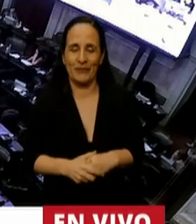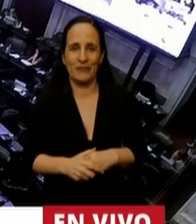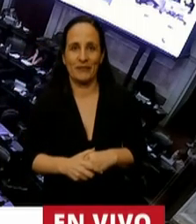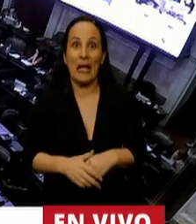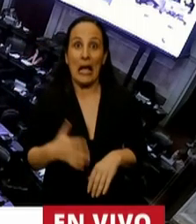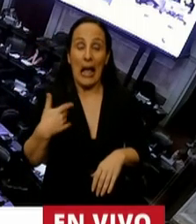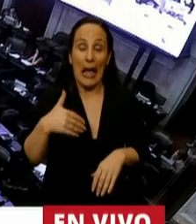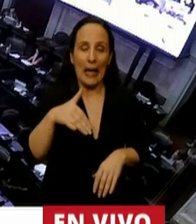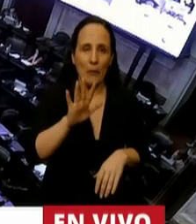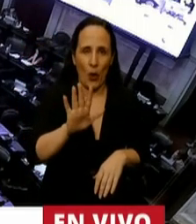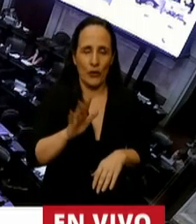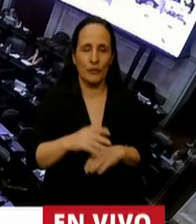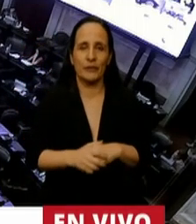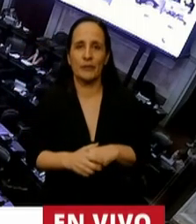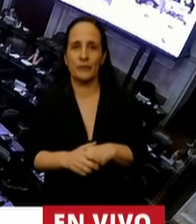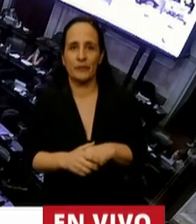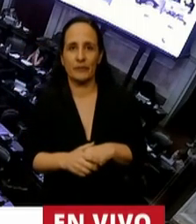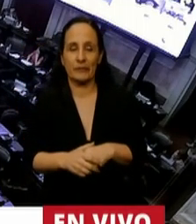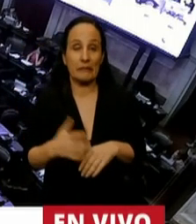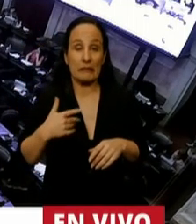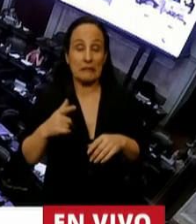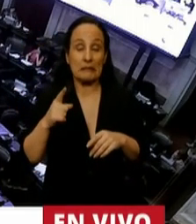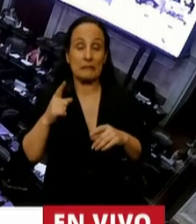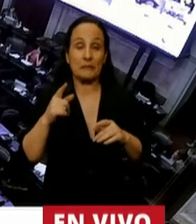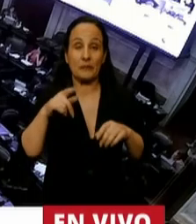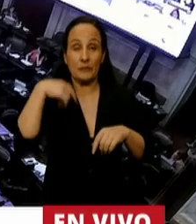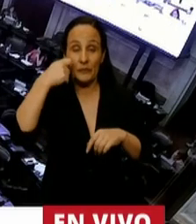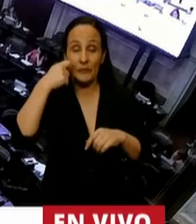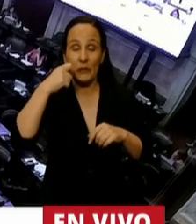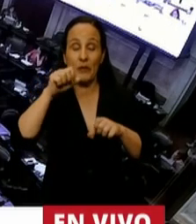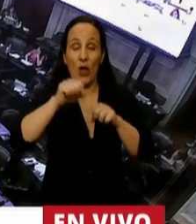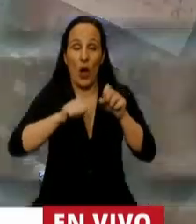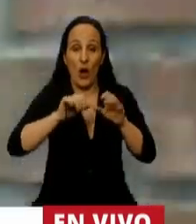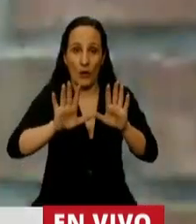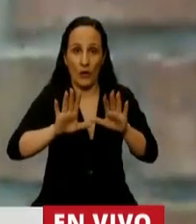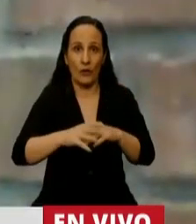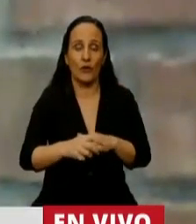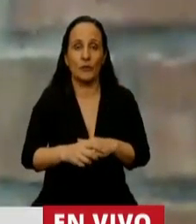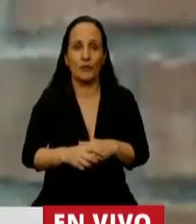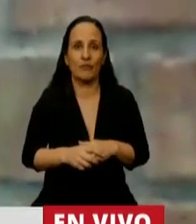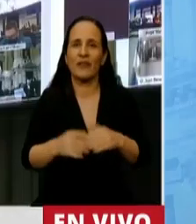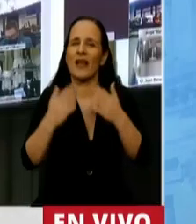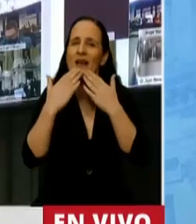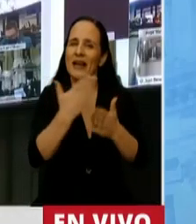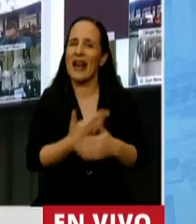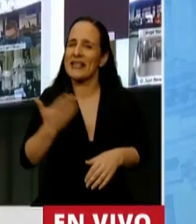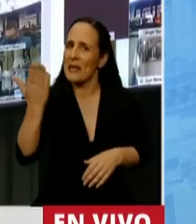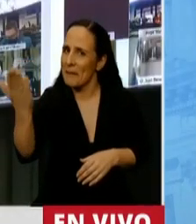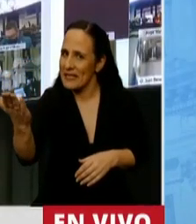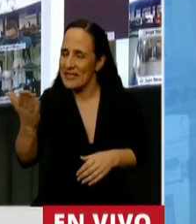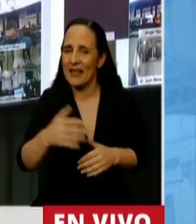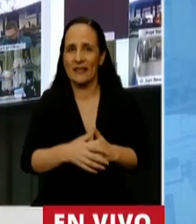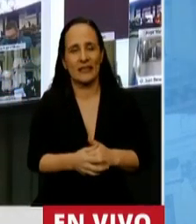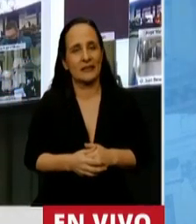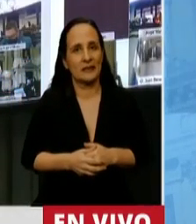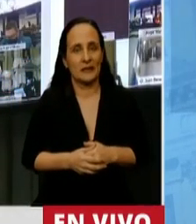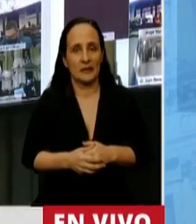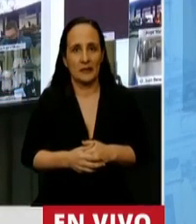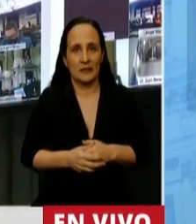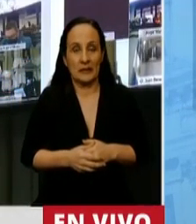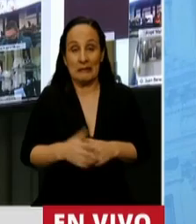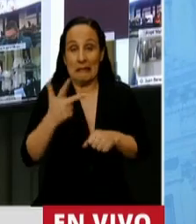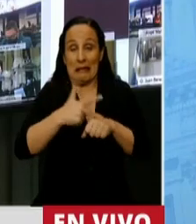Ya voy, presidente, ahí estoy. Se me corta el video. Bueno, gracias, señor presidente. Es imposible